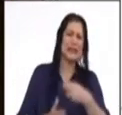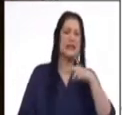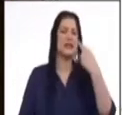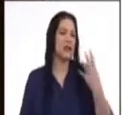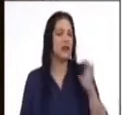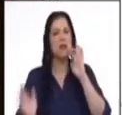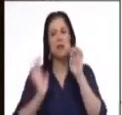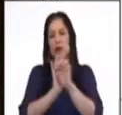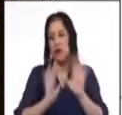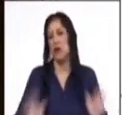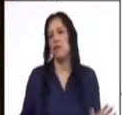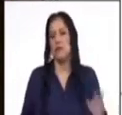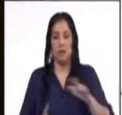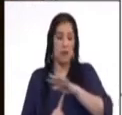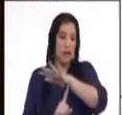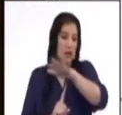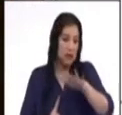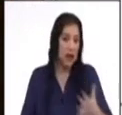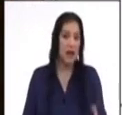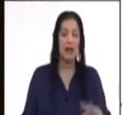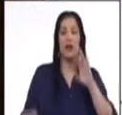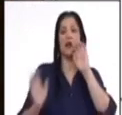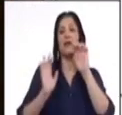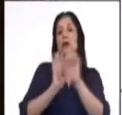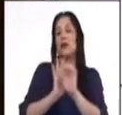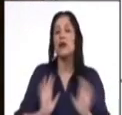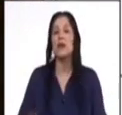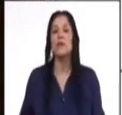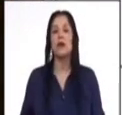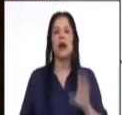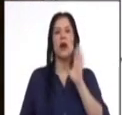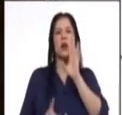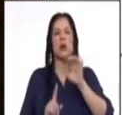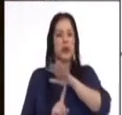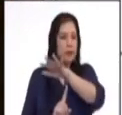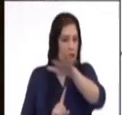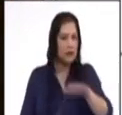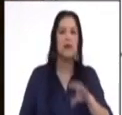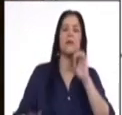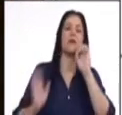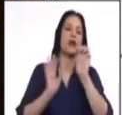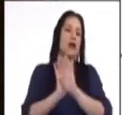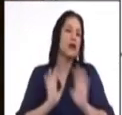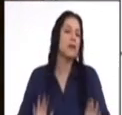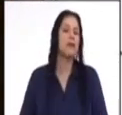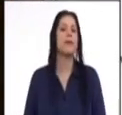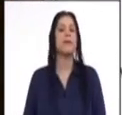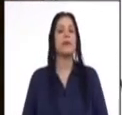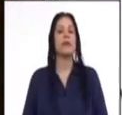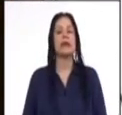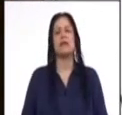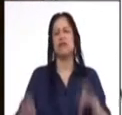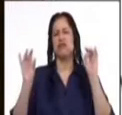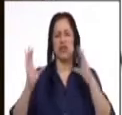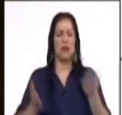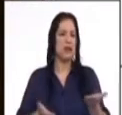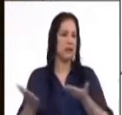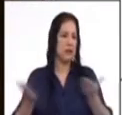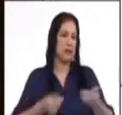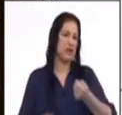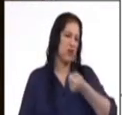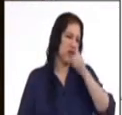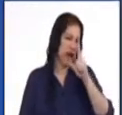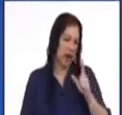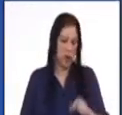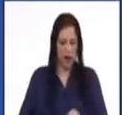ejemplo, ambientales, por ejemplo, la contaminación, por ejemplo, el pésimo servicio de agua